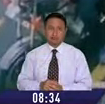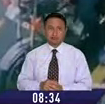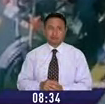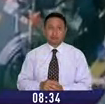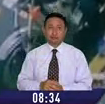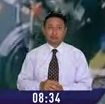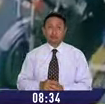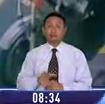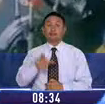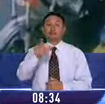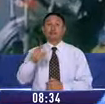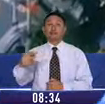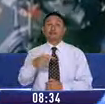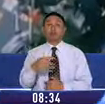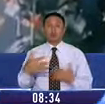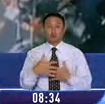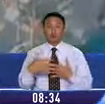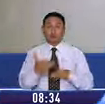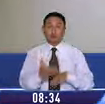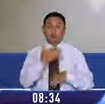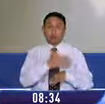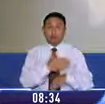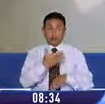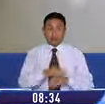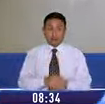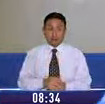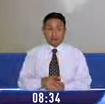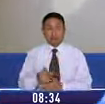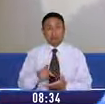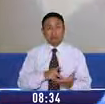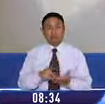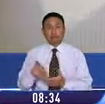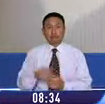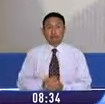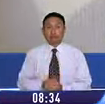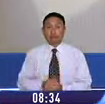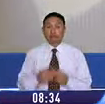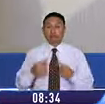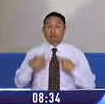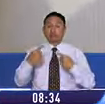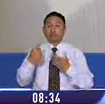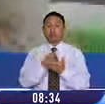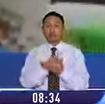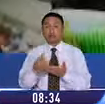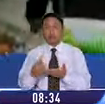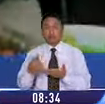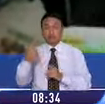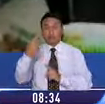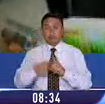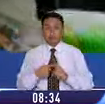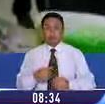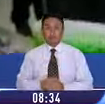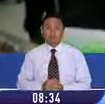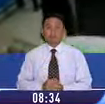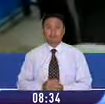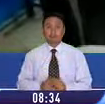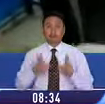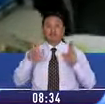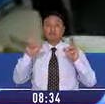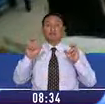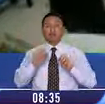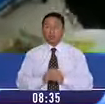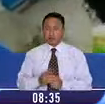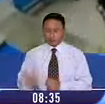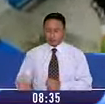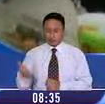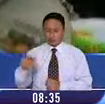de los atemorizados comerciantes ya habrían entregado la contribución, que podía ser diaria, semanal o mensual. Entre comillas, les daban esa facultad